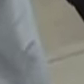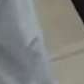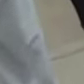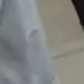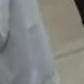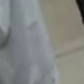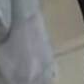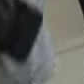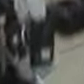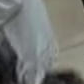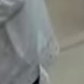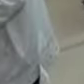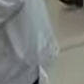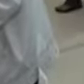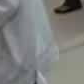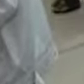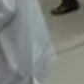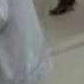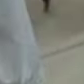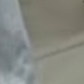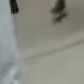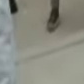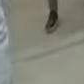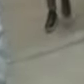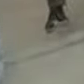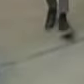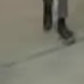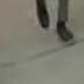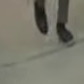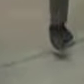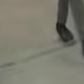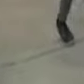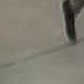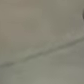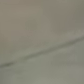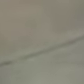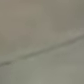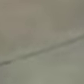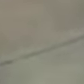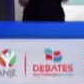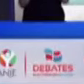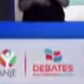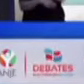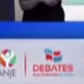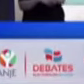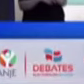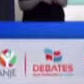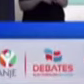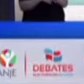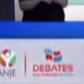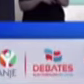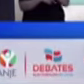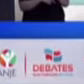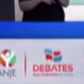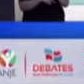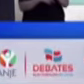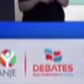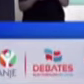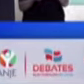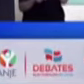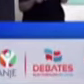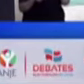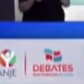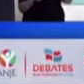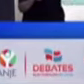planteamiento y también con planteamiento comprometido con este país. Estos debates son una iniciativa